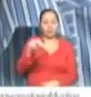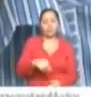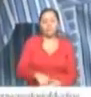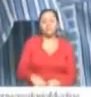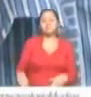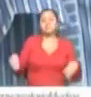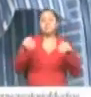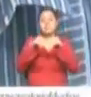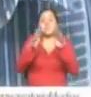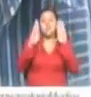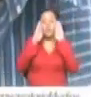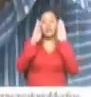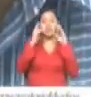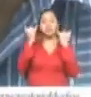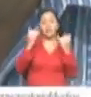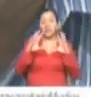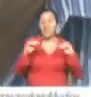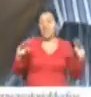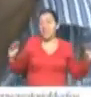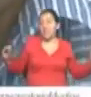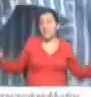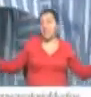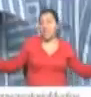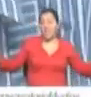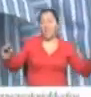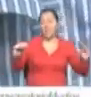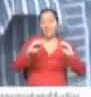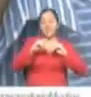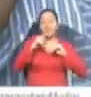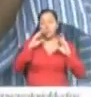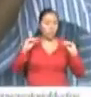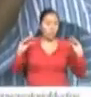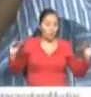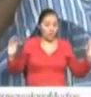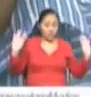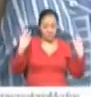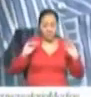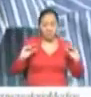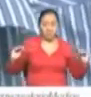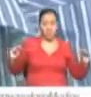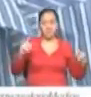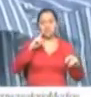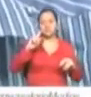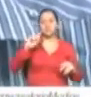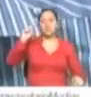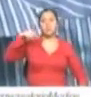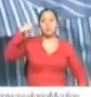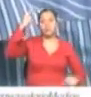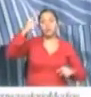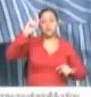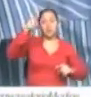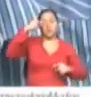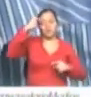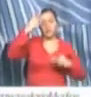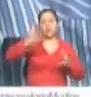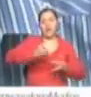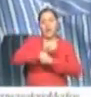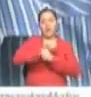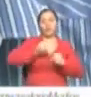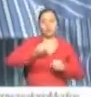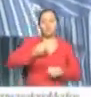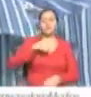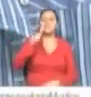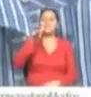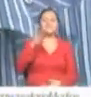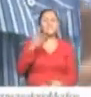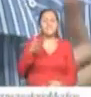Y hay que estar atentos, ahora están diciendo que el ajuste tiene que hacerse cuando llegue el próximo gobierno. Ese ajuste ya se dio, lo hicimos, lo